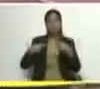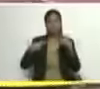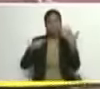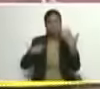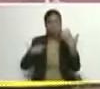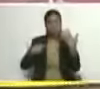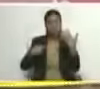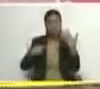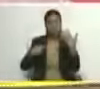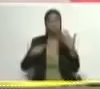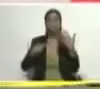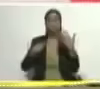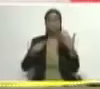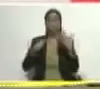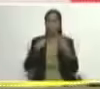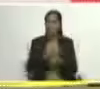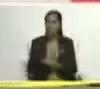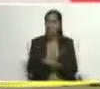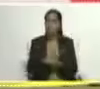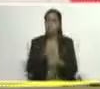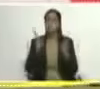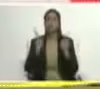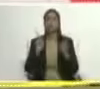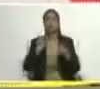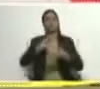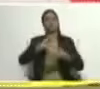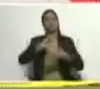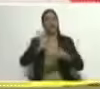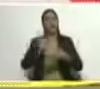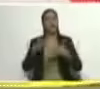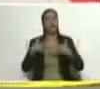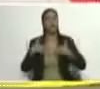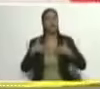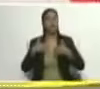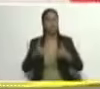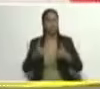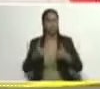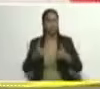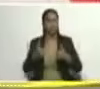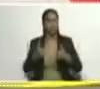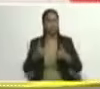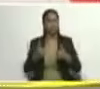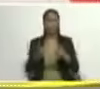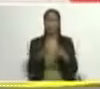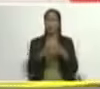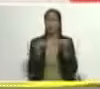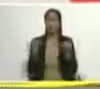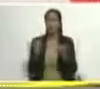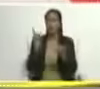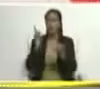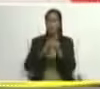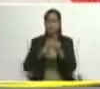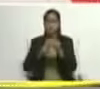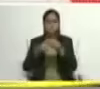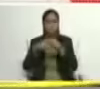hacer el relanzamiento del plan ALBA Salud con todas sus implicaciones